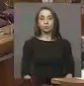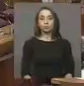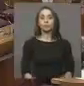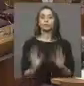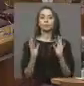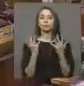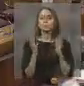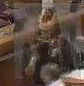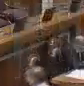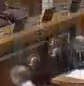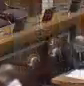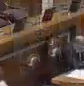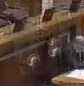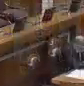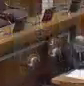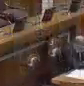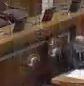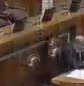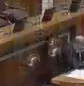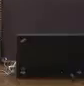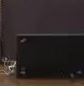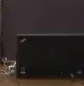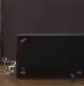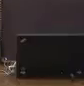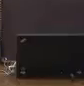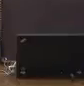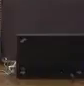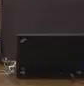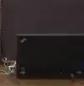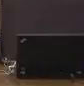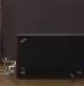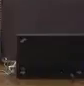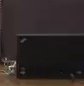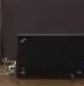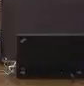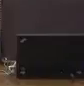Gracias, diputado Bernardo Berger. Propongo integrar.